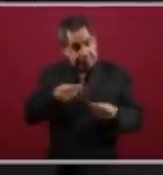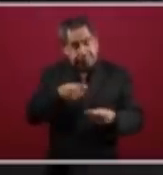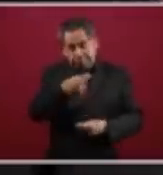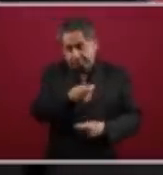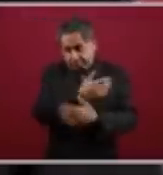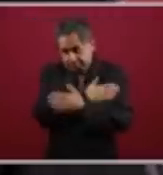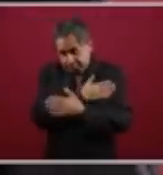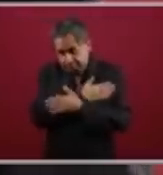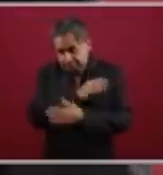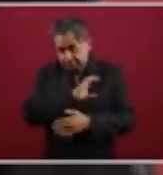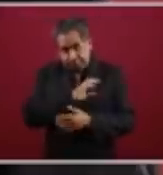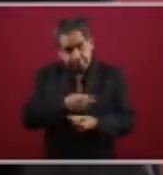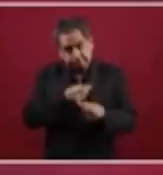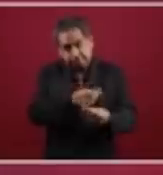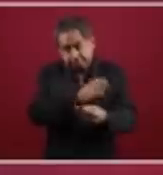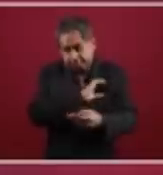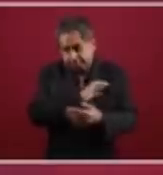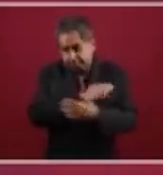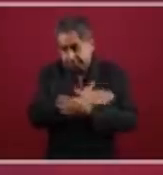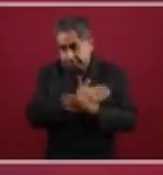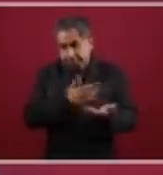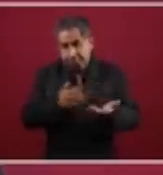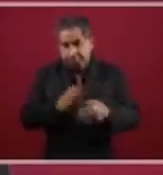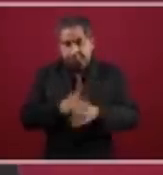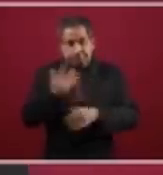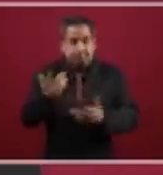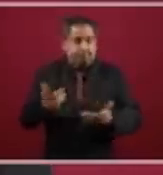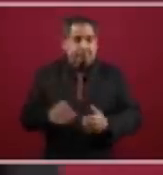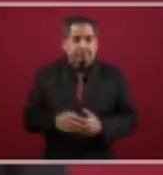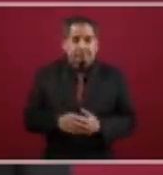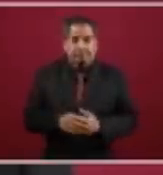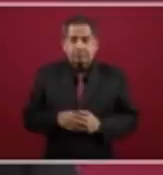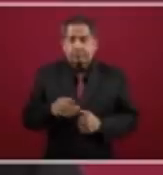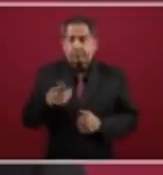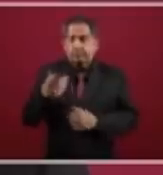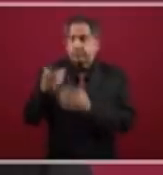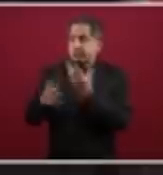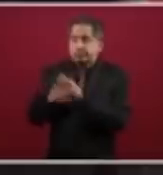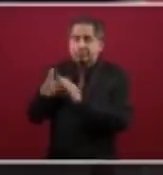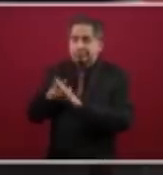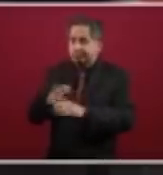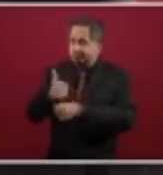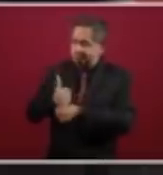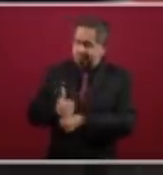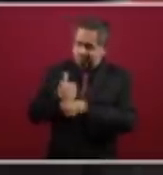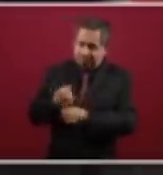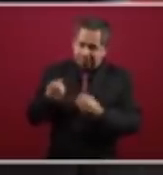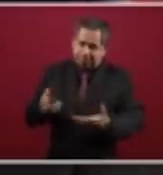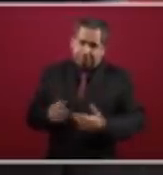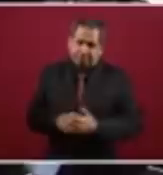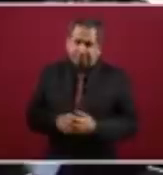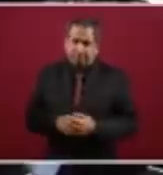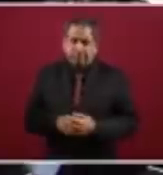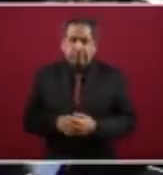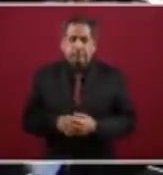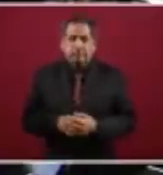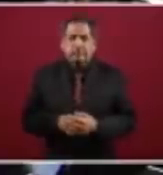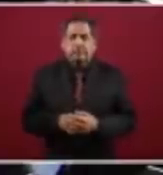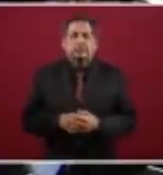abrazo cariñosísimo, porque los migrantes sufren mucho. Sobre